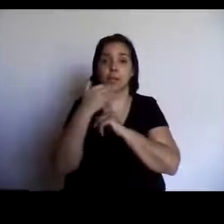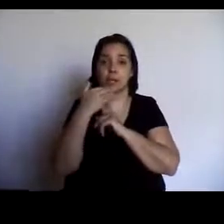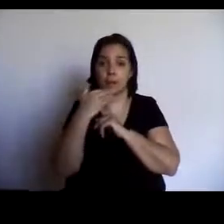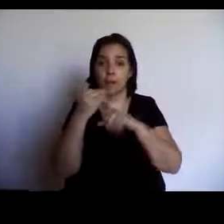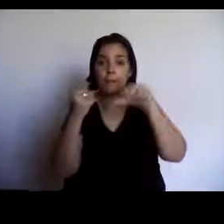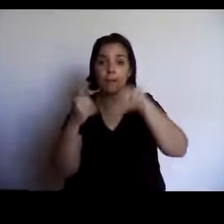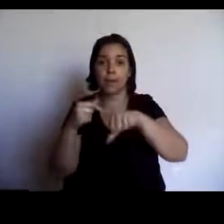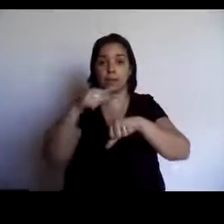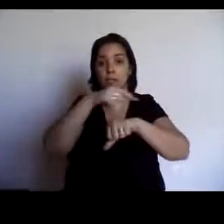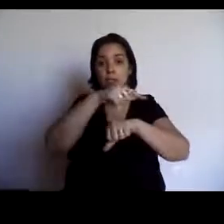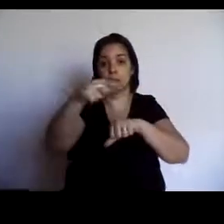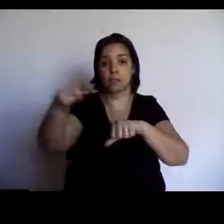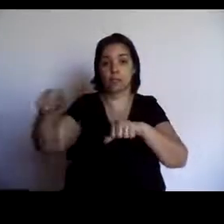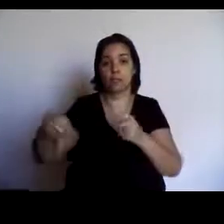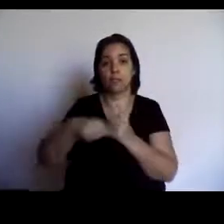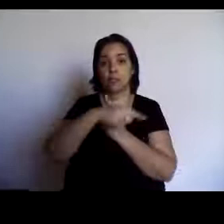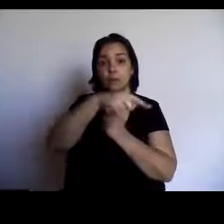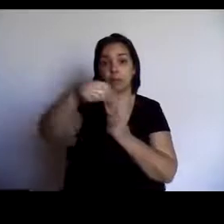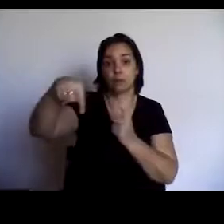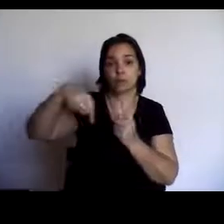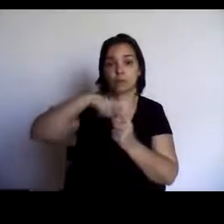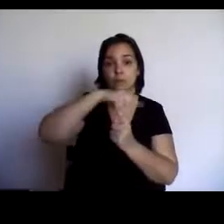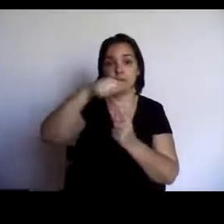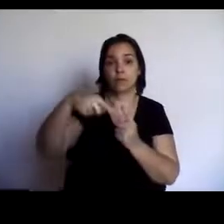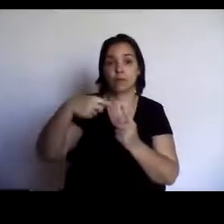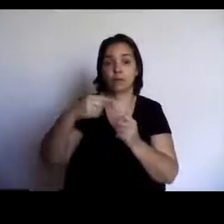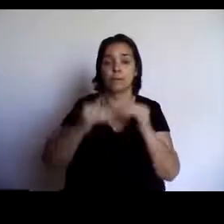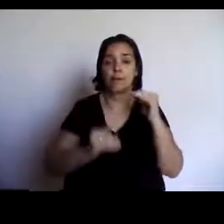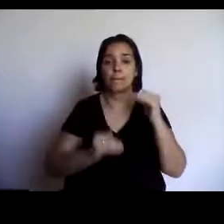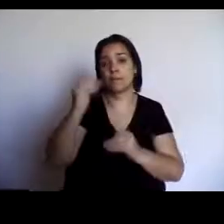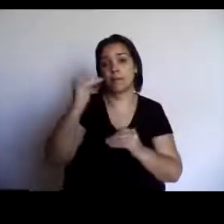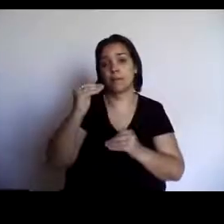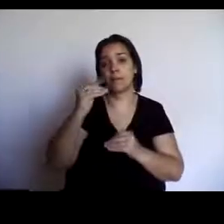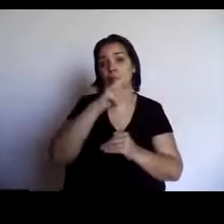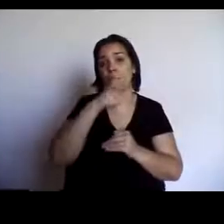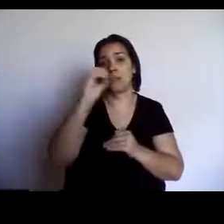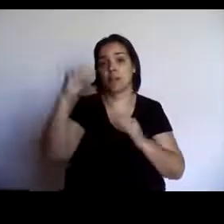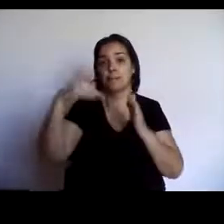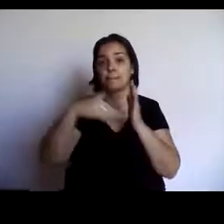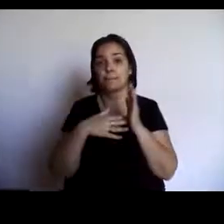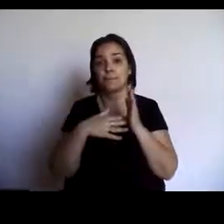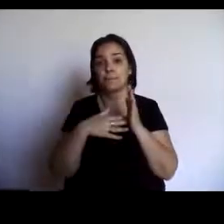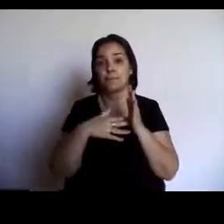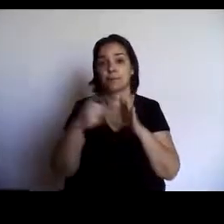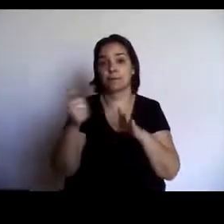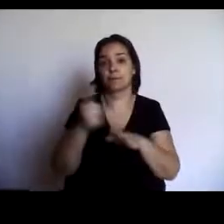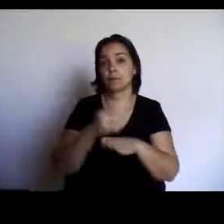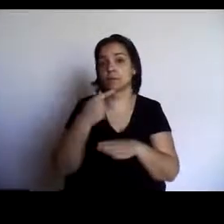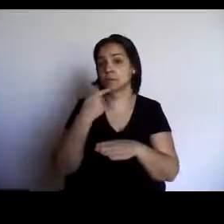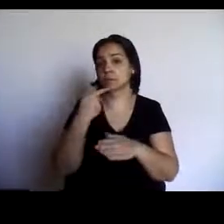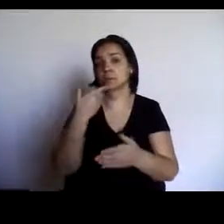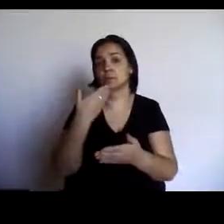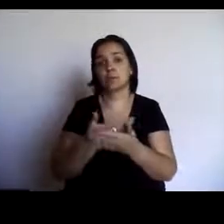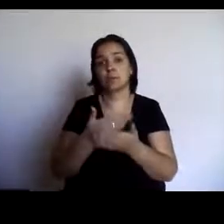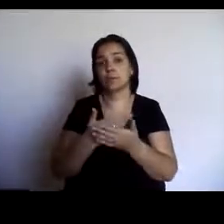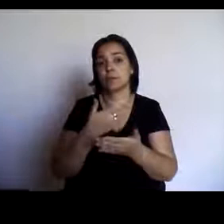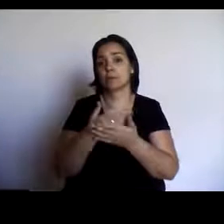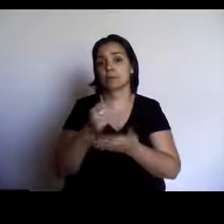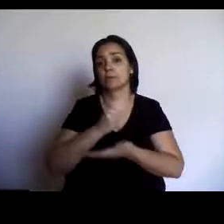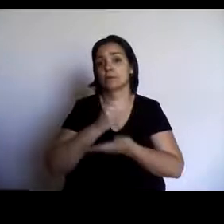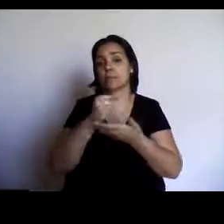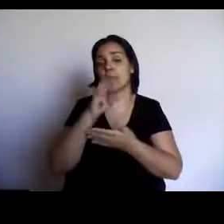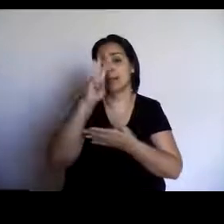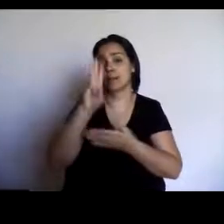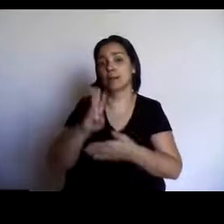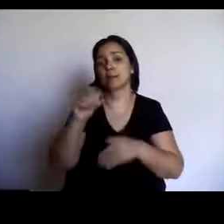alrededor, que sumaban en total una población de más de 100.000 habitantes. Esa, por desgracia, no nos la dieron porque los fondos en la tercera convocatoria ya